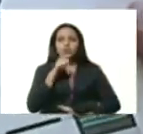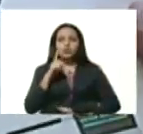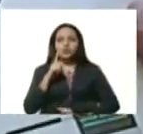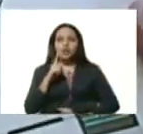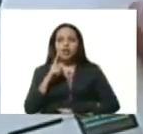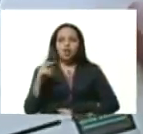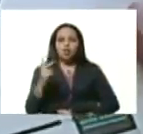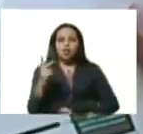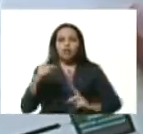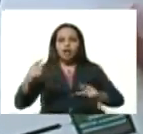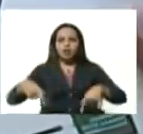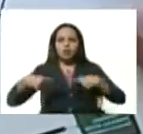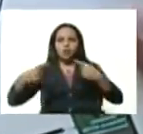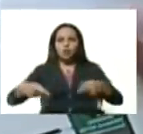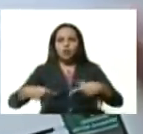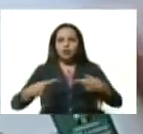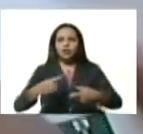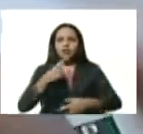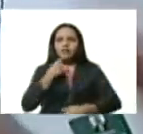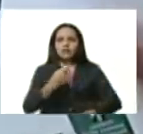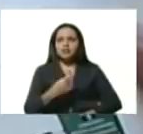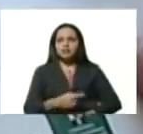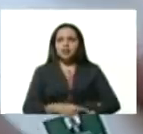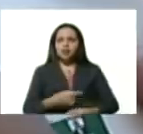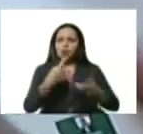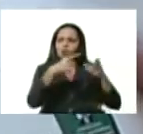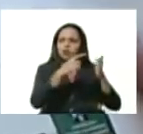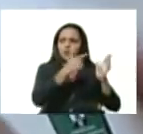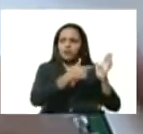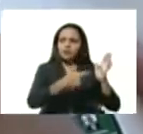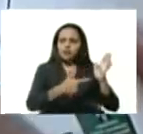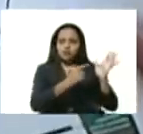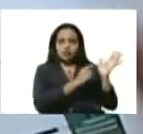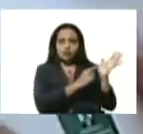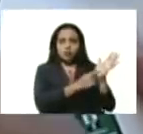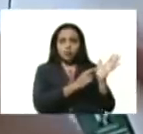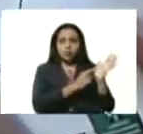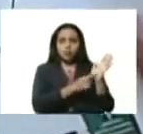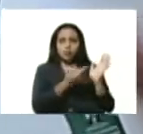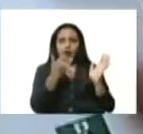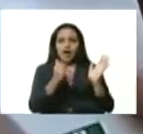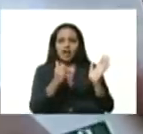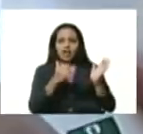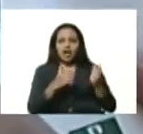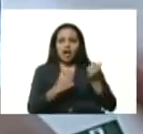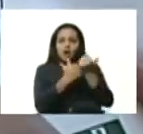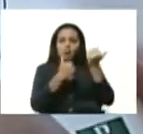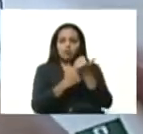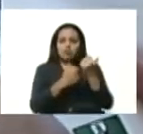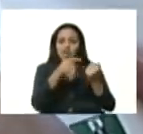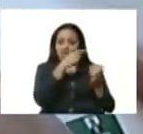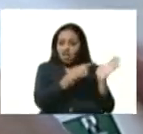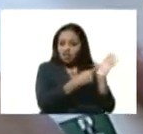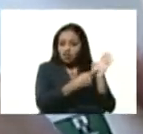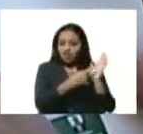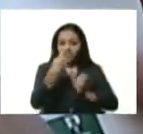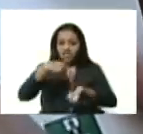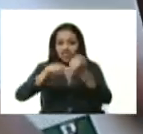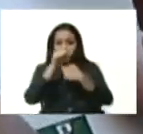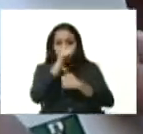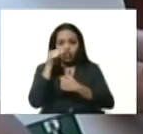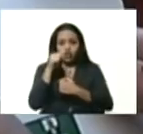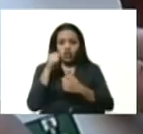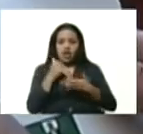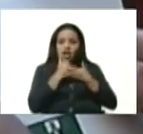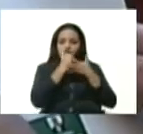aparece José Alberto Socorro Fernández, alias Pepero, los dos narcotraficantes que colaboraron con Leopoldo López y con Guaidó en la